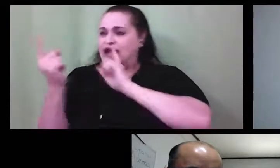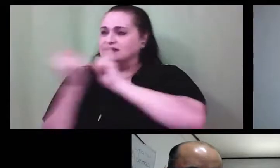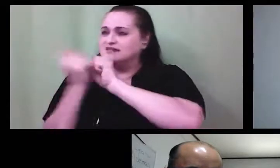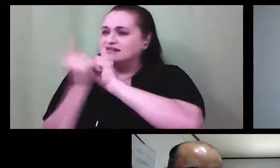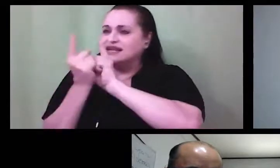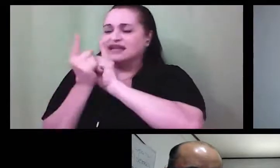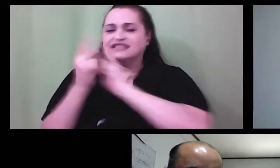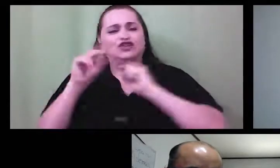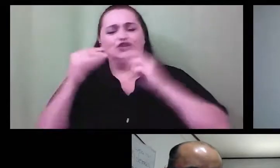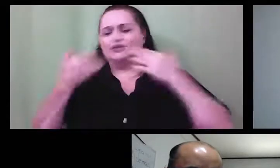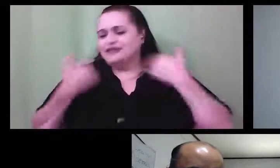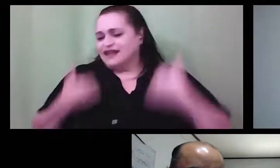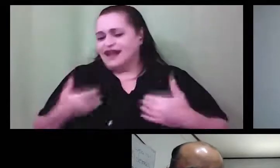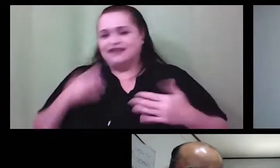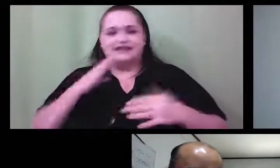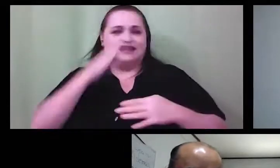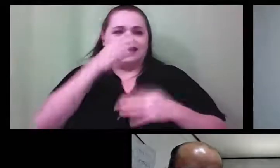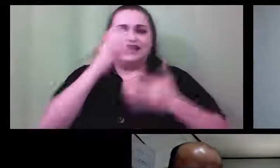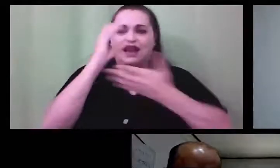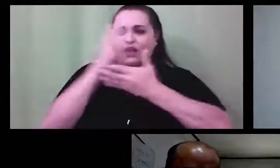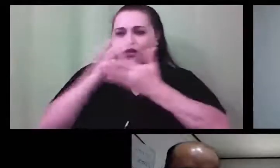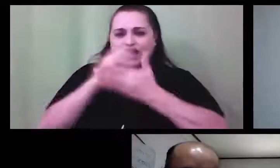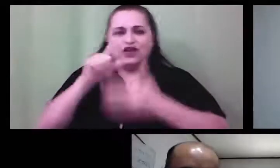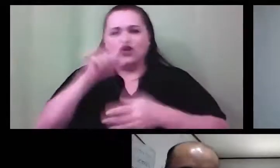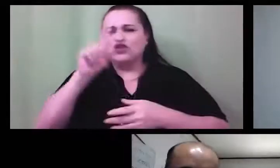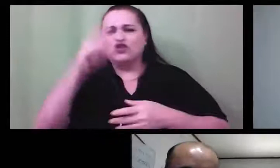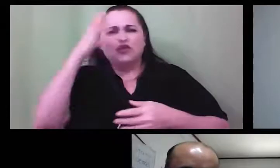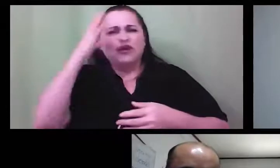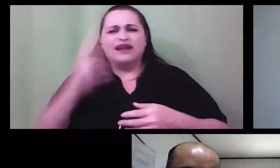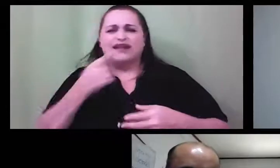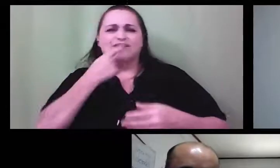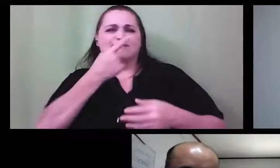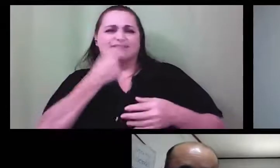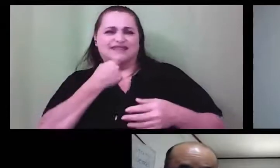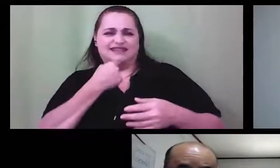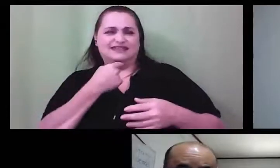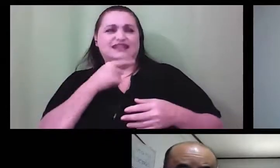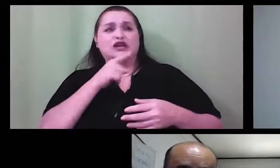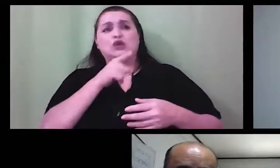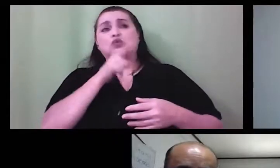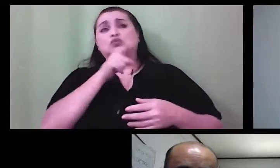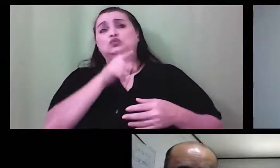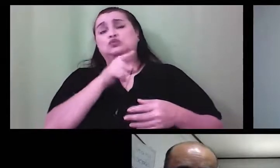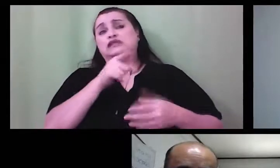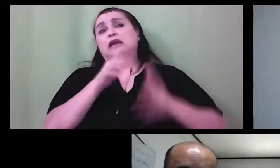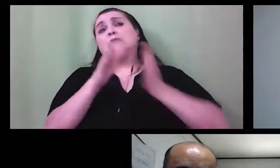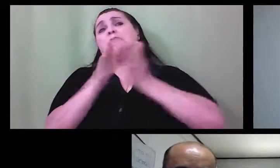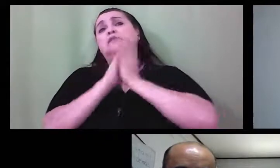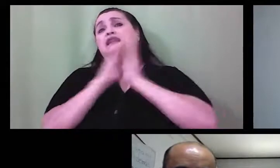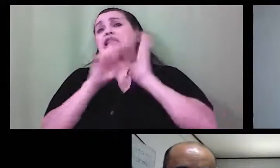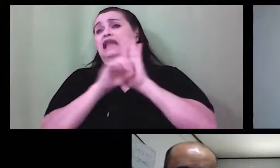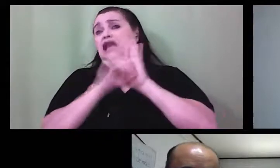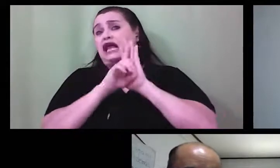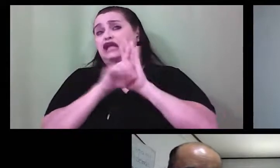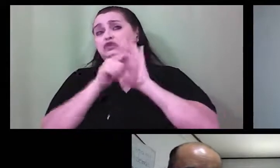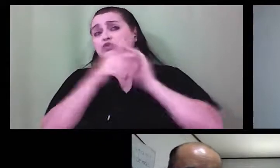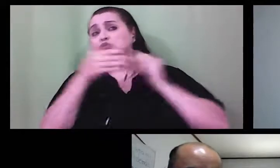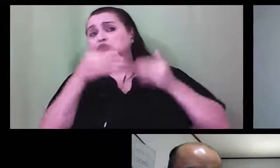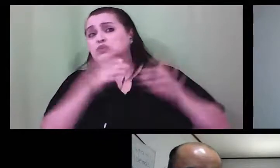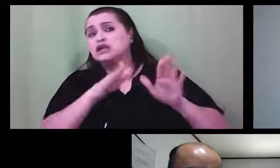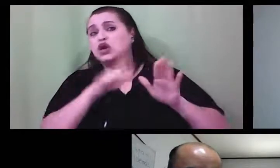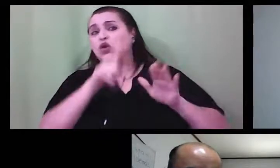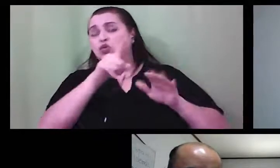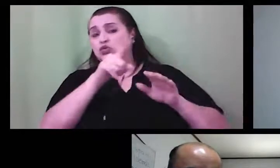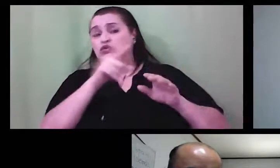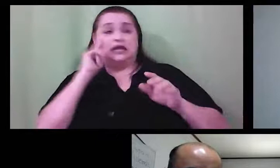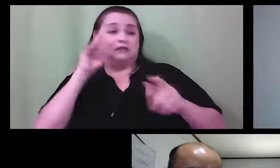se cansen de ir al colegio, no crean eso que le dicen a uno que si usted pide los derechos de su hijo, si usted se aboca